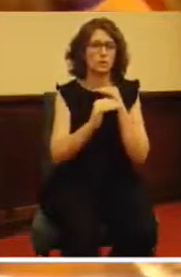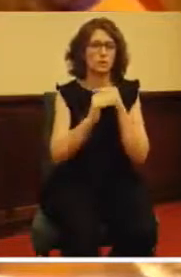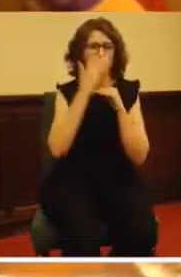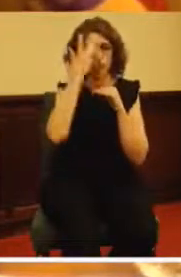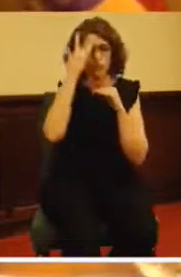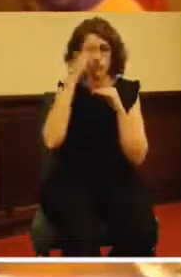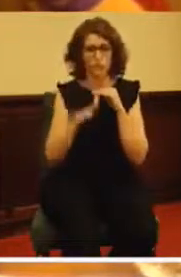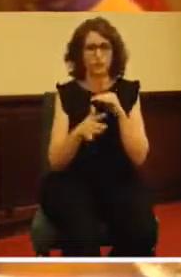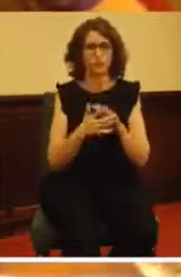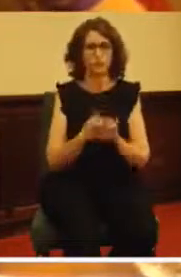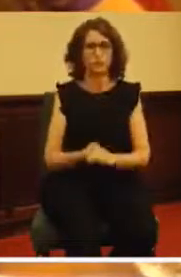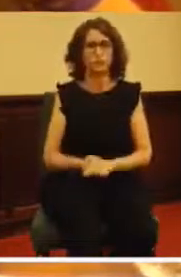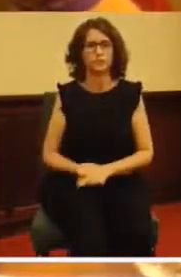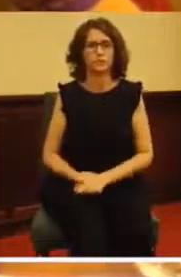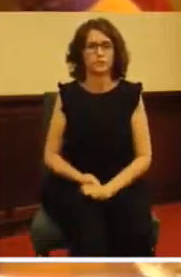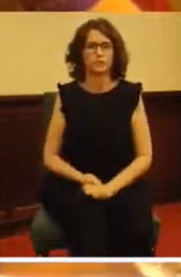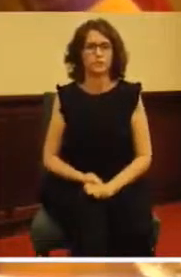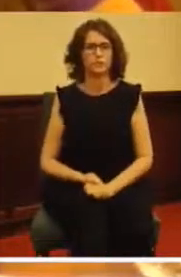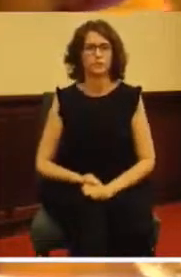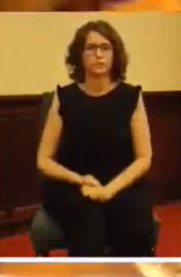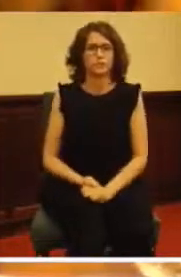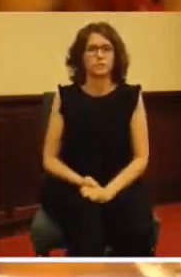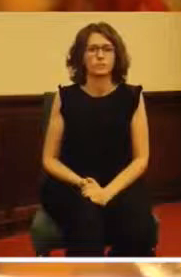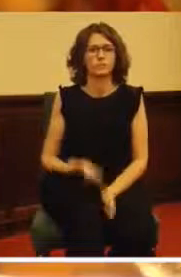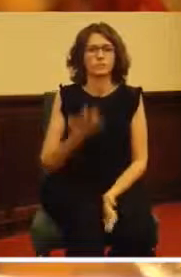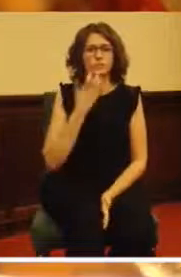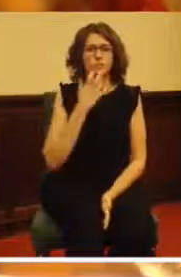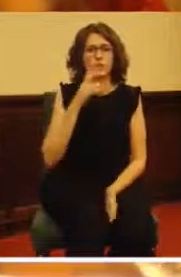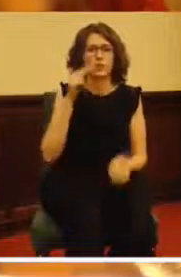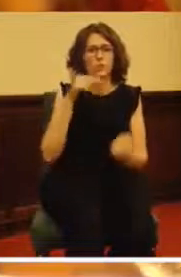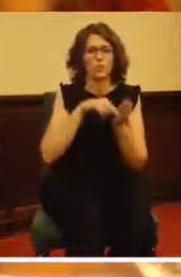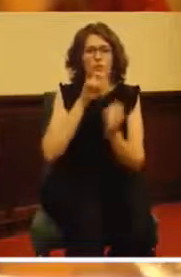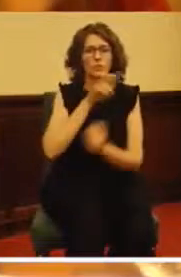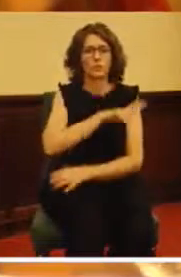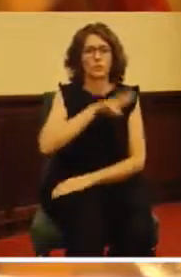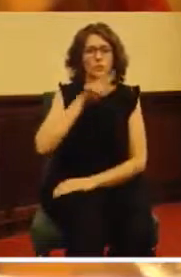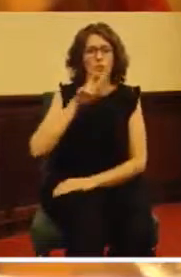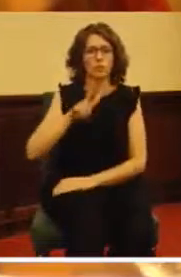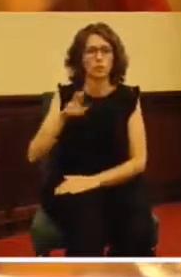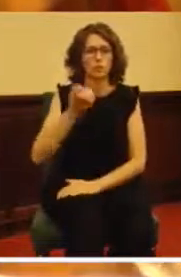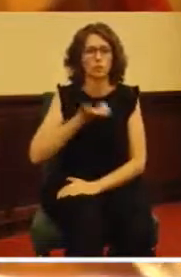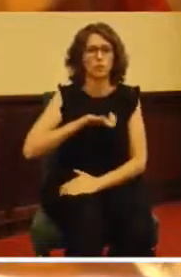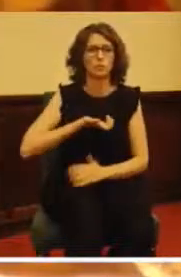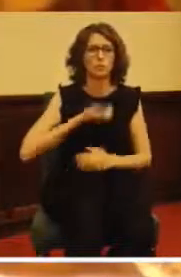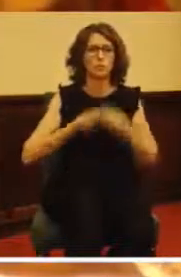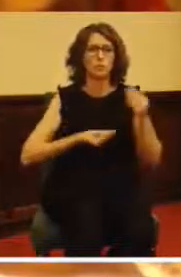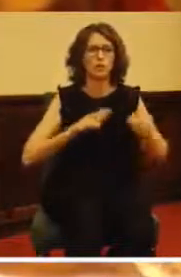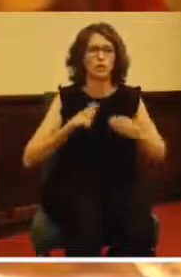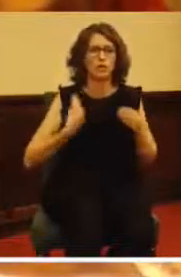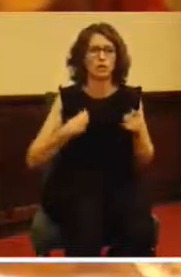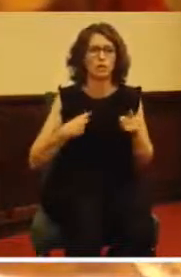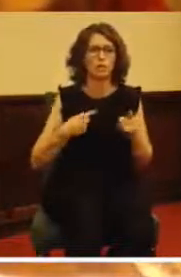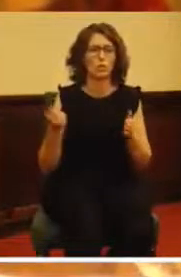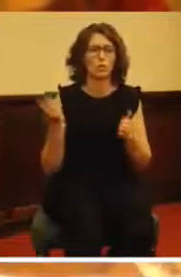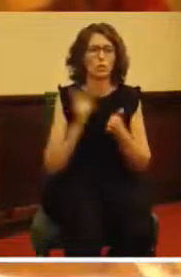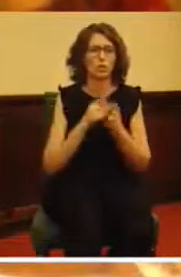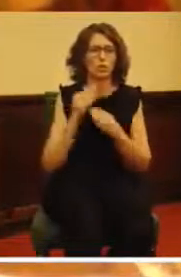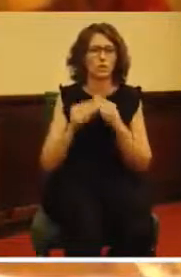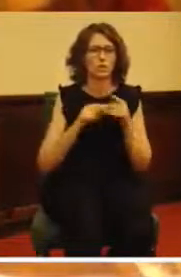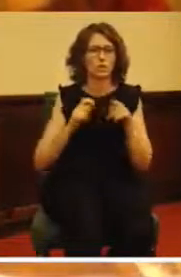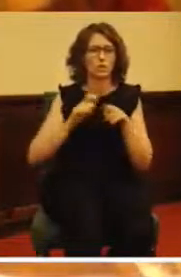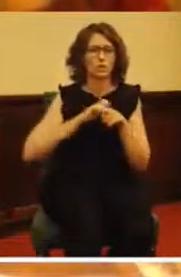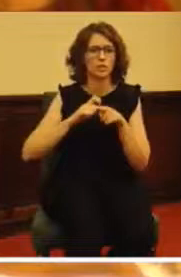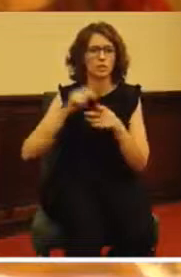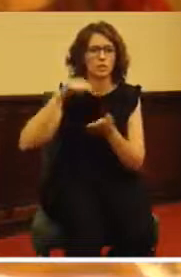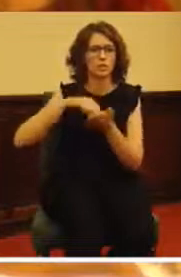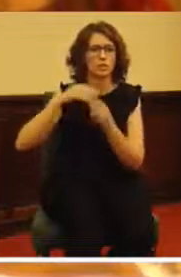fin. Y si a partir del año 2022 el ayuntamiento puede volver a bajar el